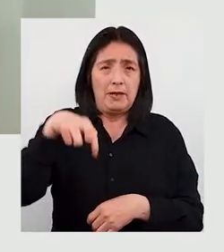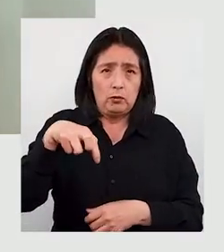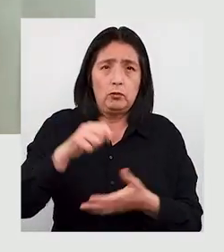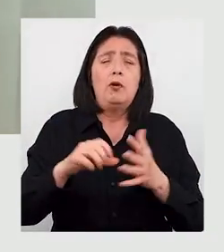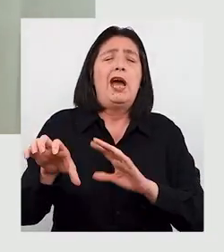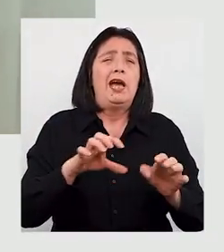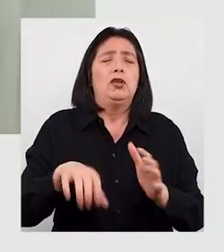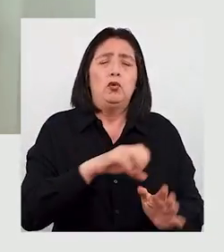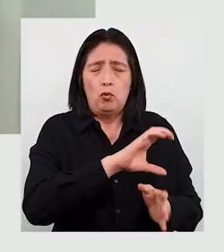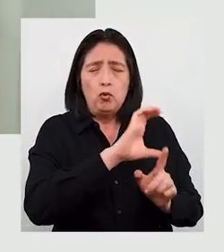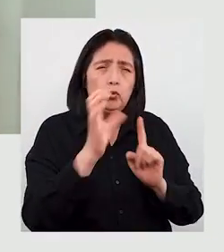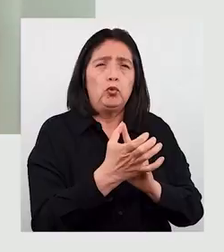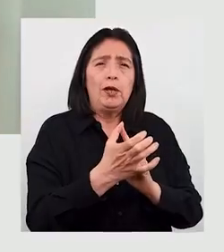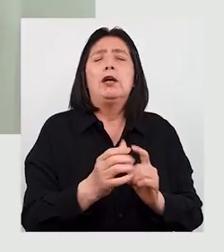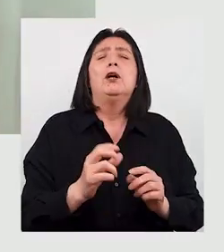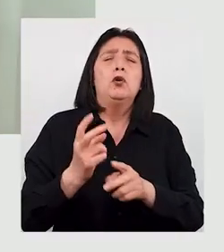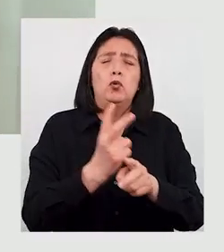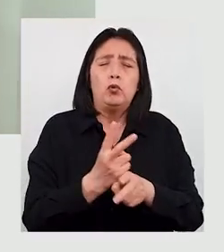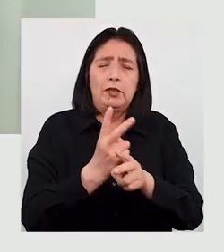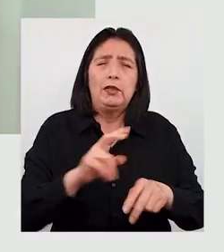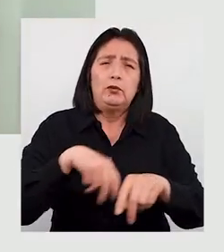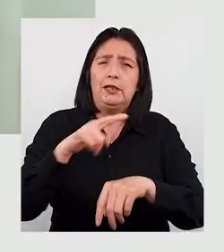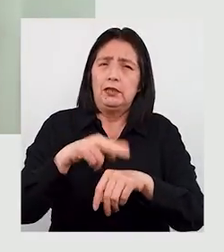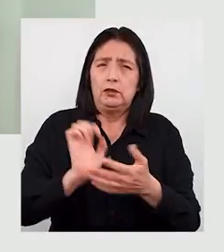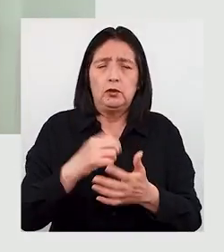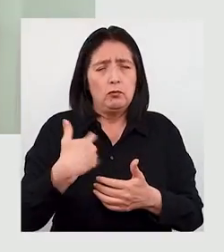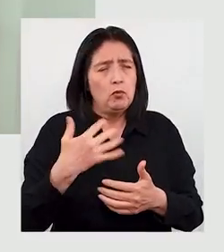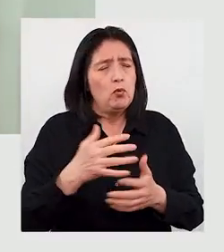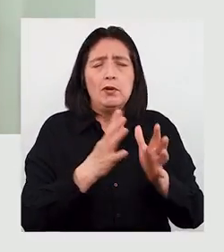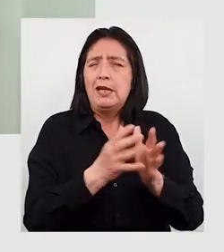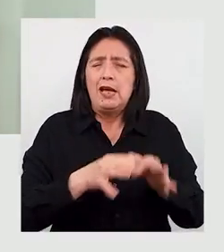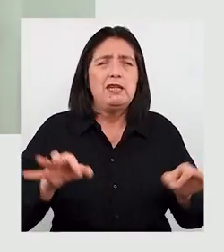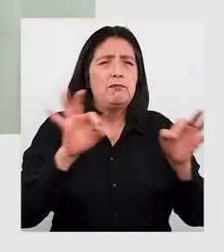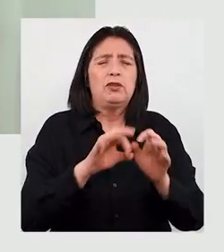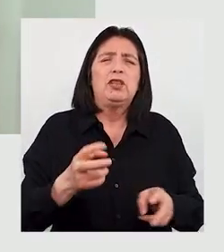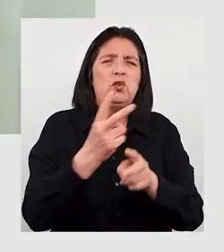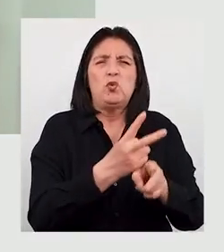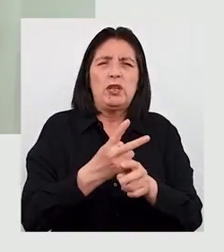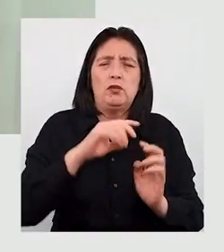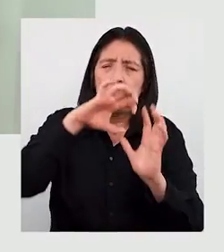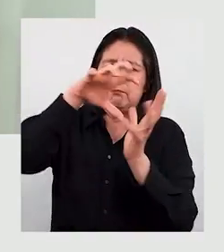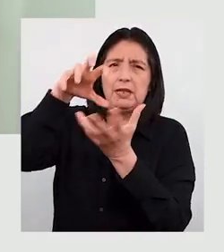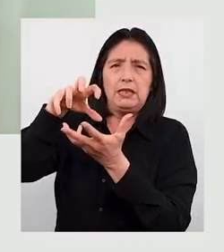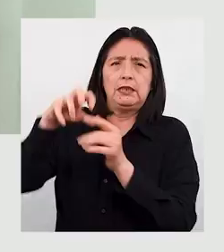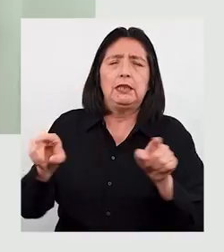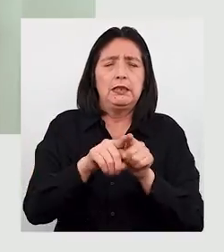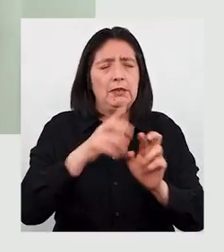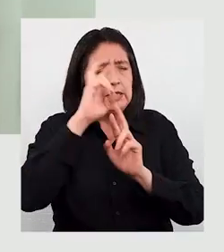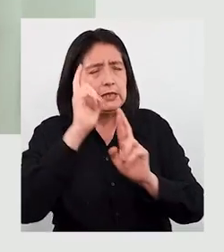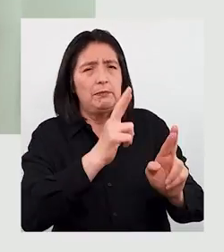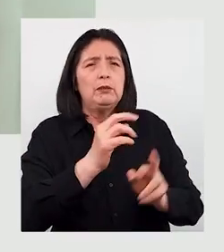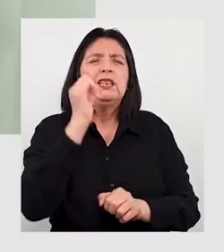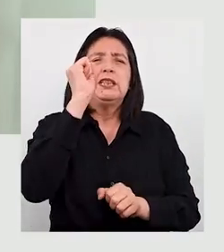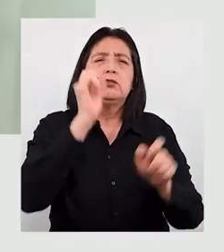diseñado Cultura Sostenible, estrategia que resalta la importancia de la preservación de nuestro planeta y el respeto por